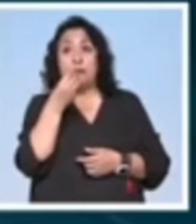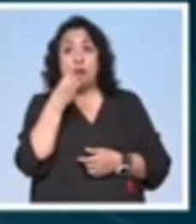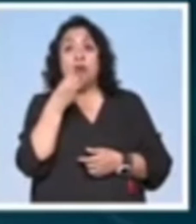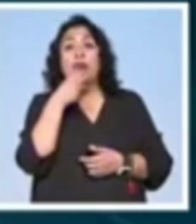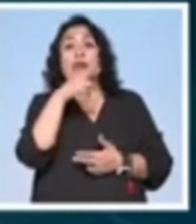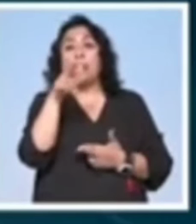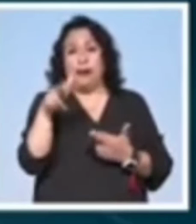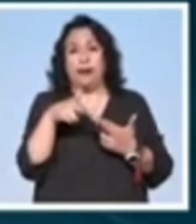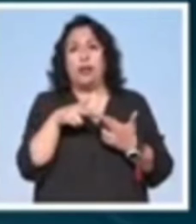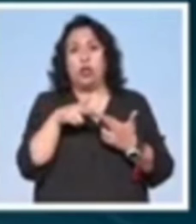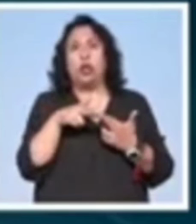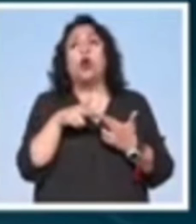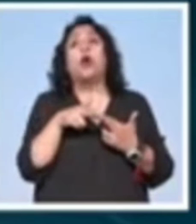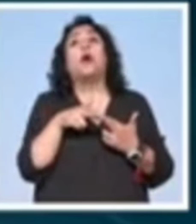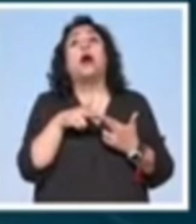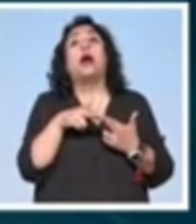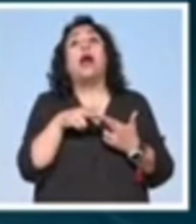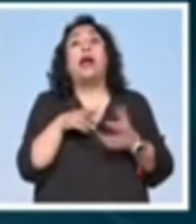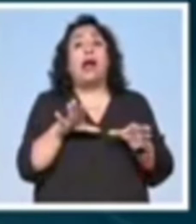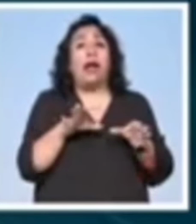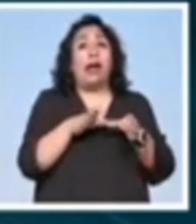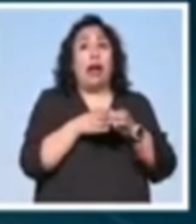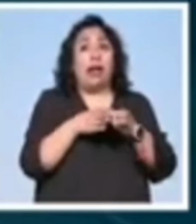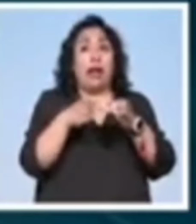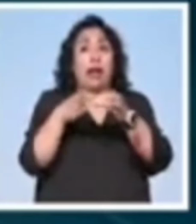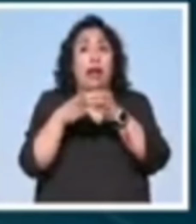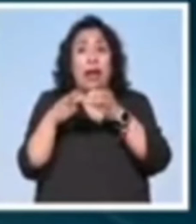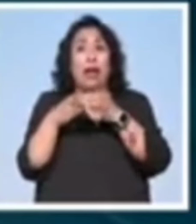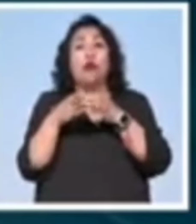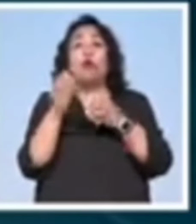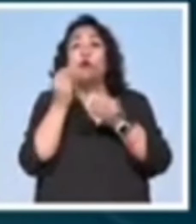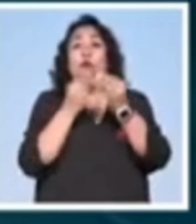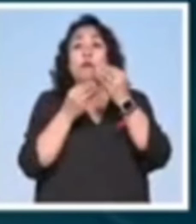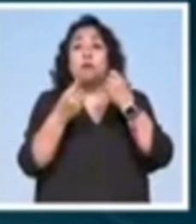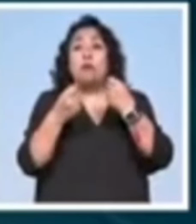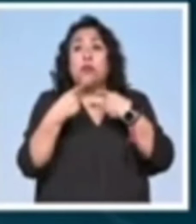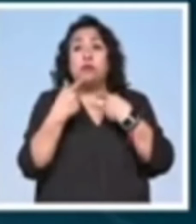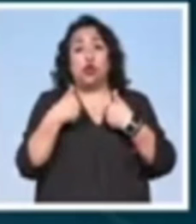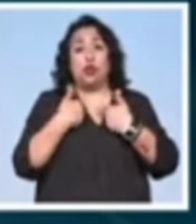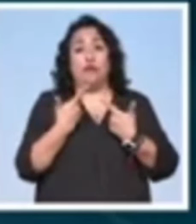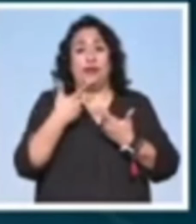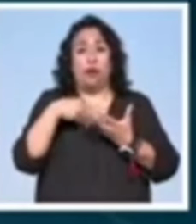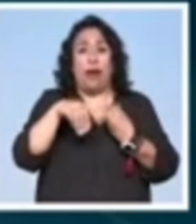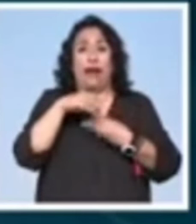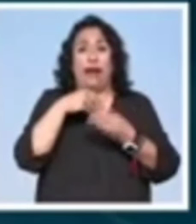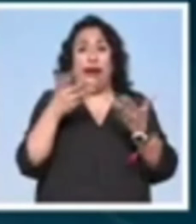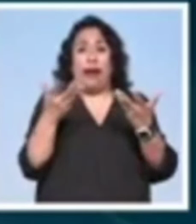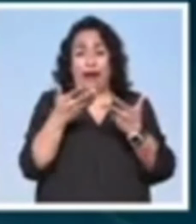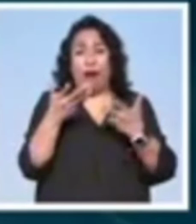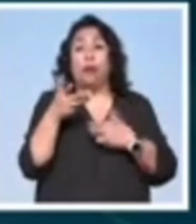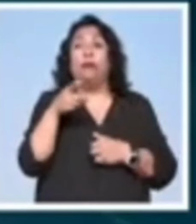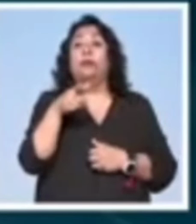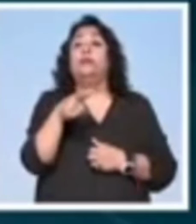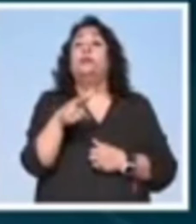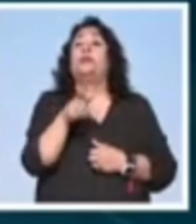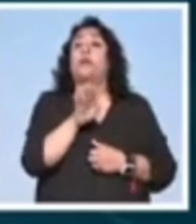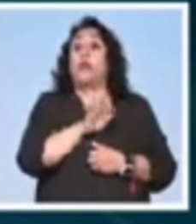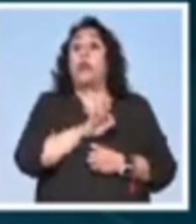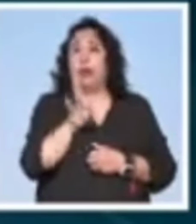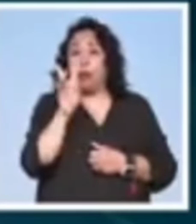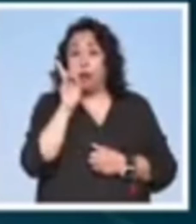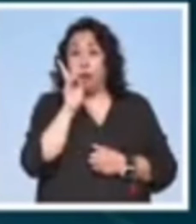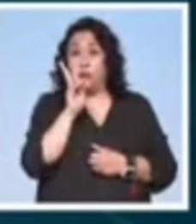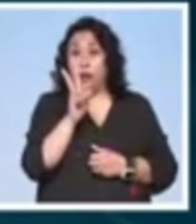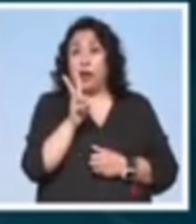la región producida en unidades de autoconsumo y autoproducción. Vamos a poder